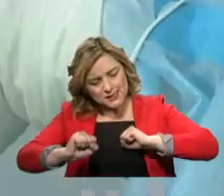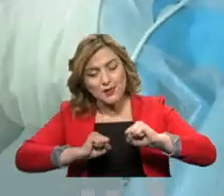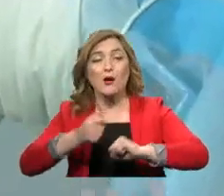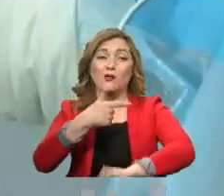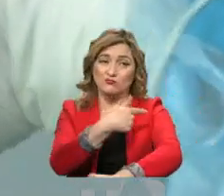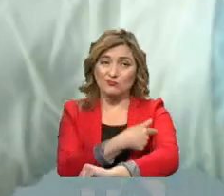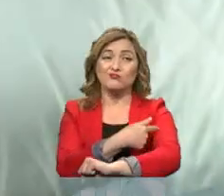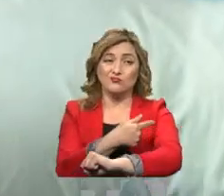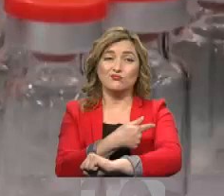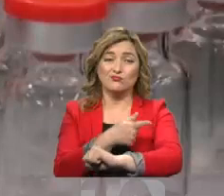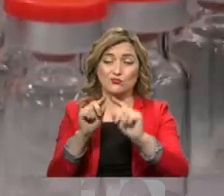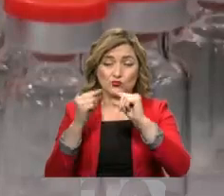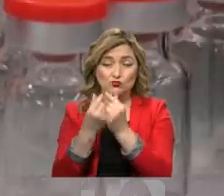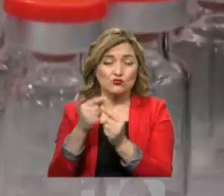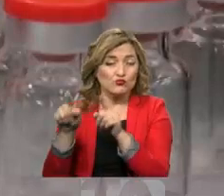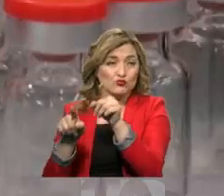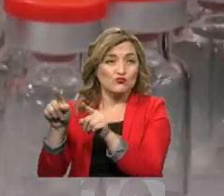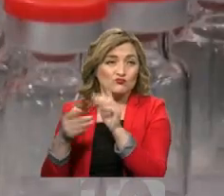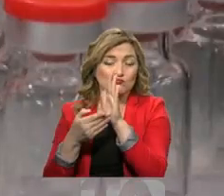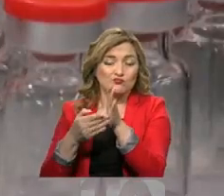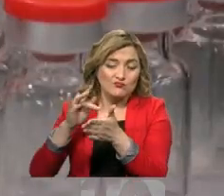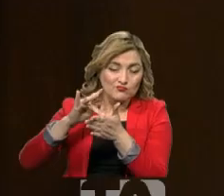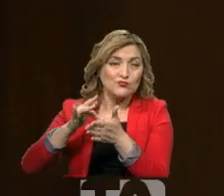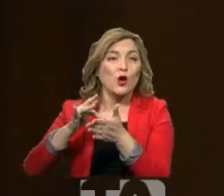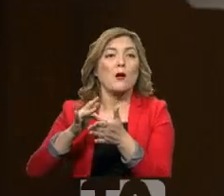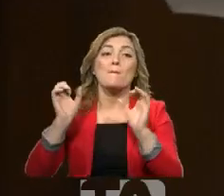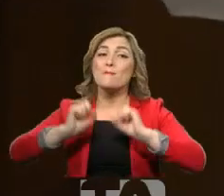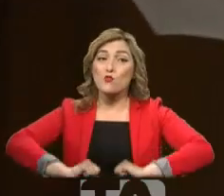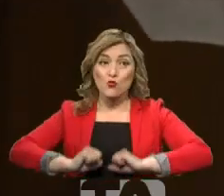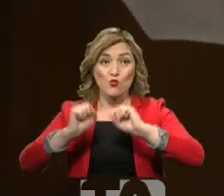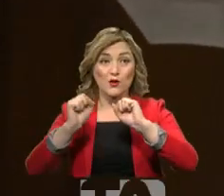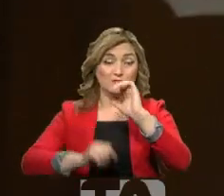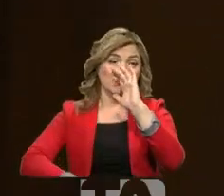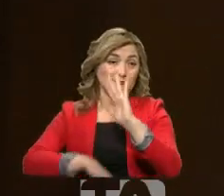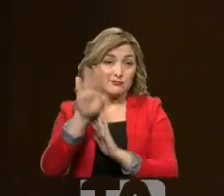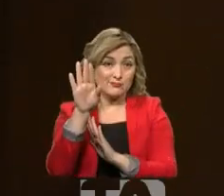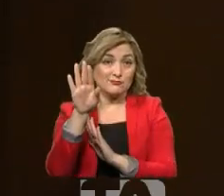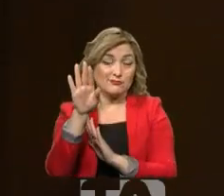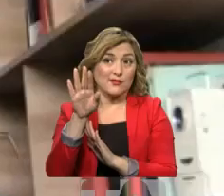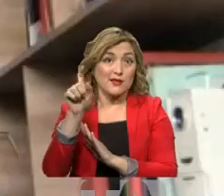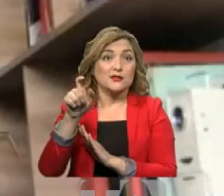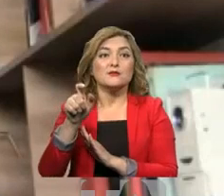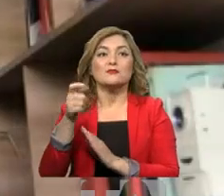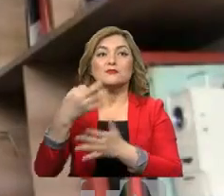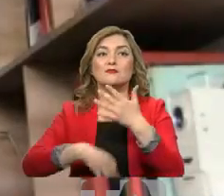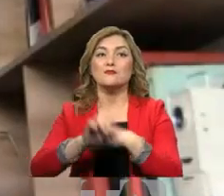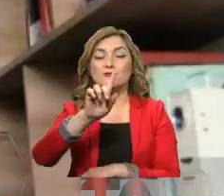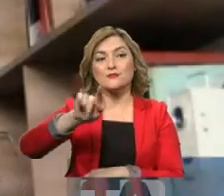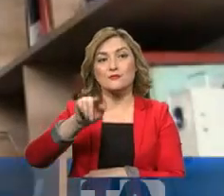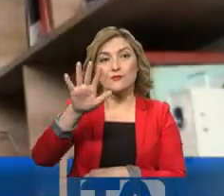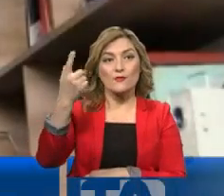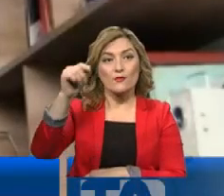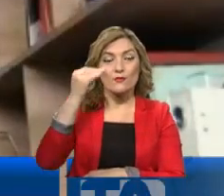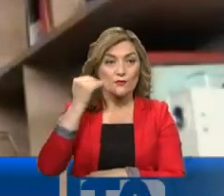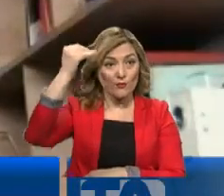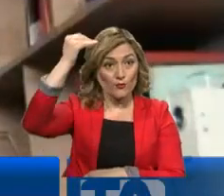para vacunar a ciertos grupos. Eso hasta que exista la posibilidad de hacerlo al número requerido. 1.5 millones de